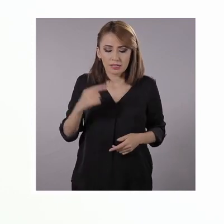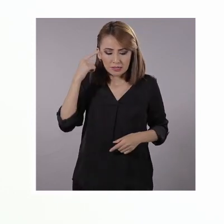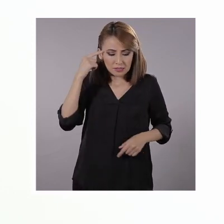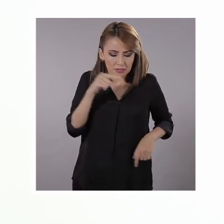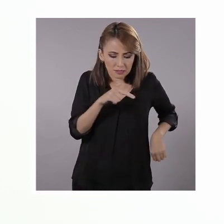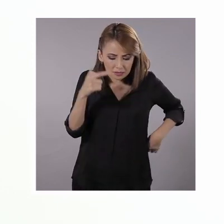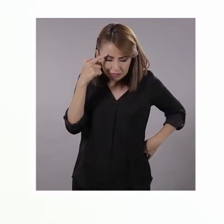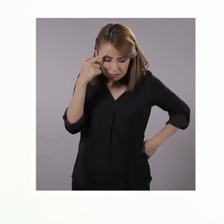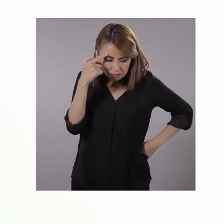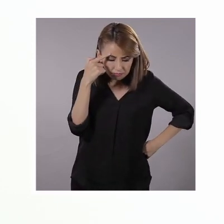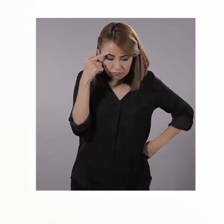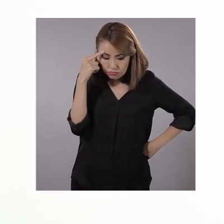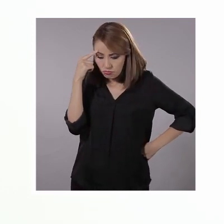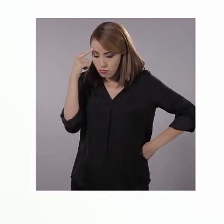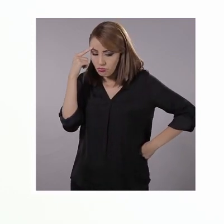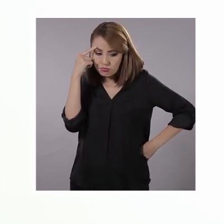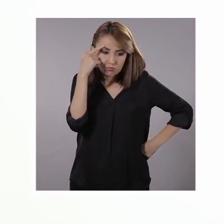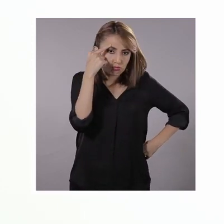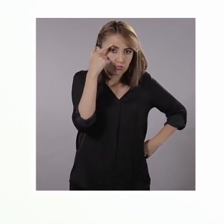chicos.